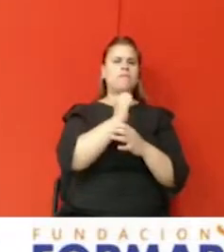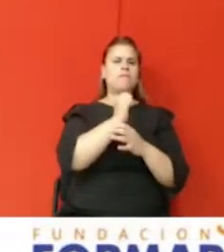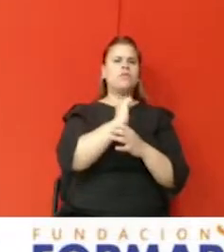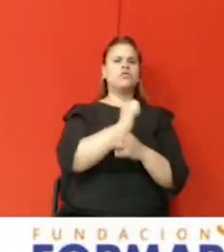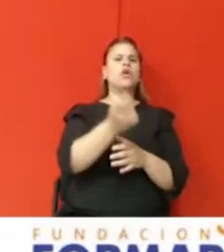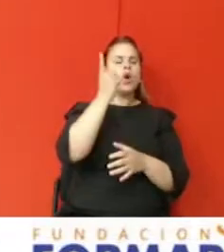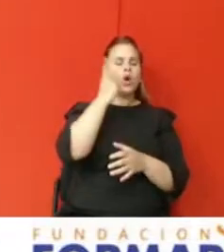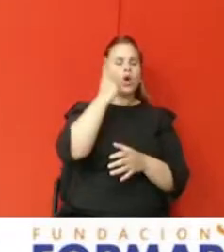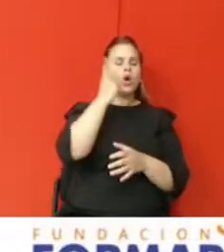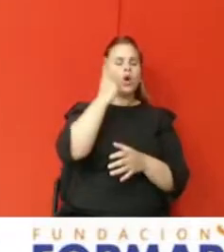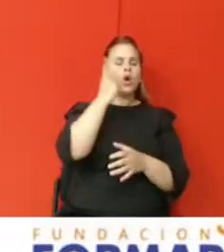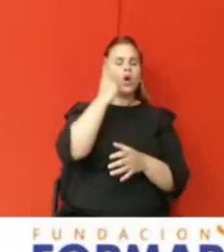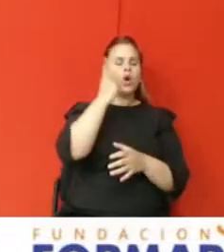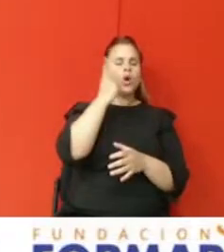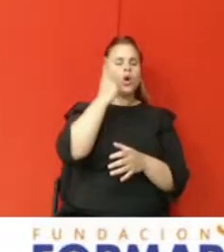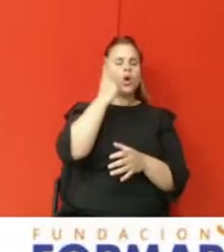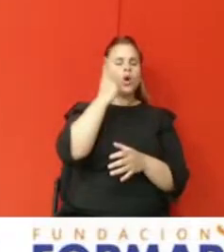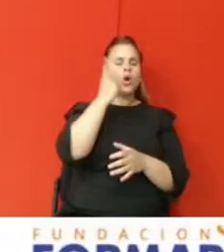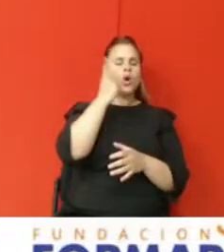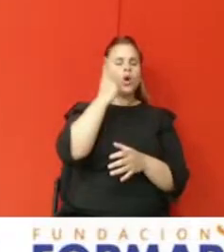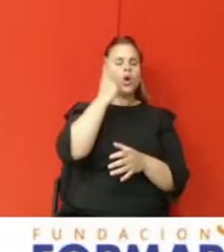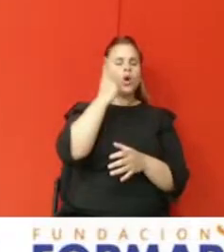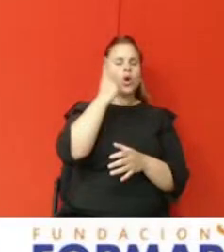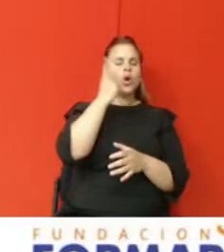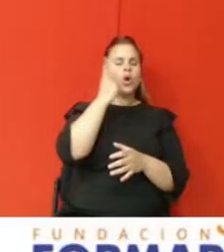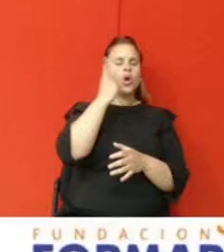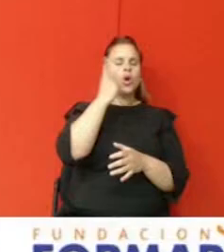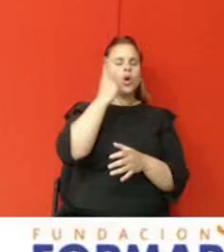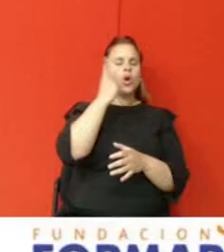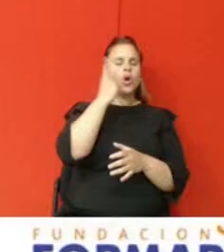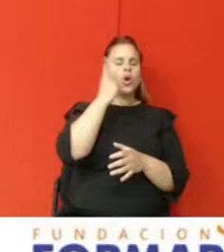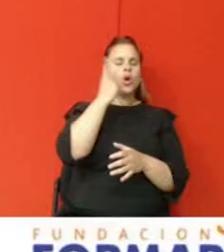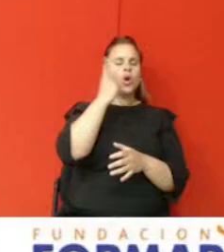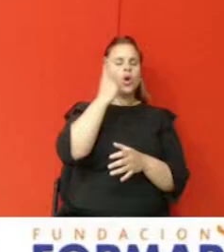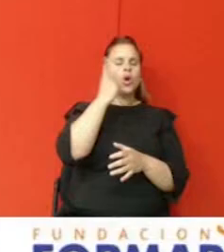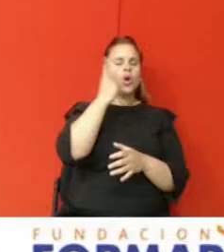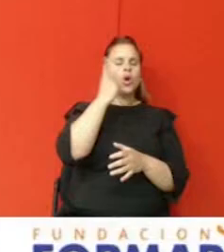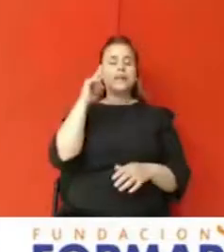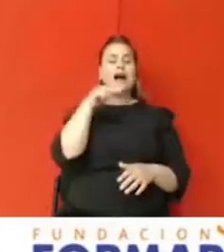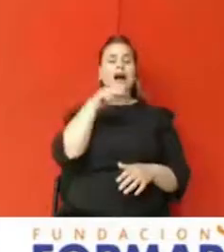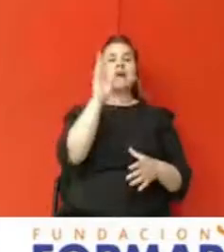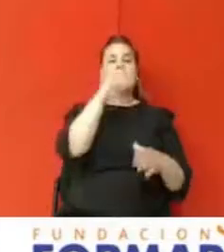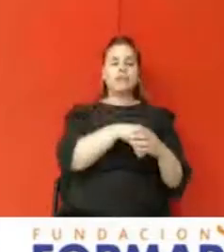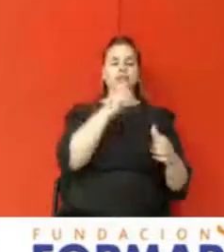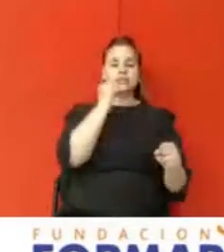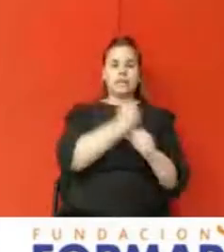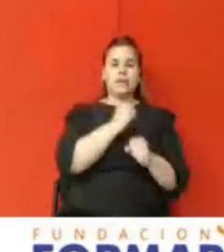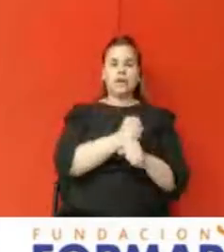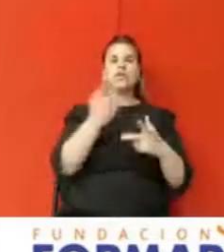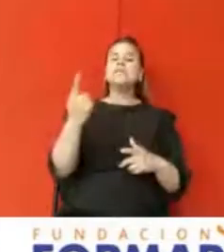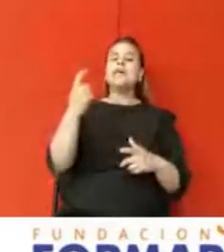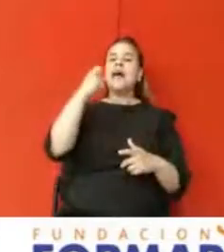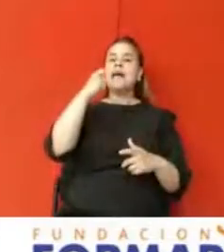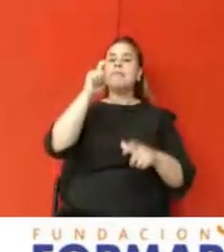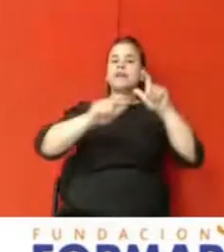Estoy en una terapia intensiva y abordo el cuidado del adulto mayor desde ese lado. Pero también